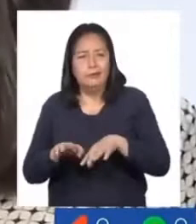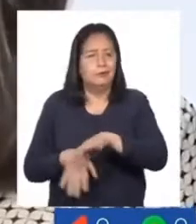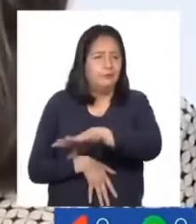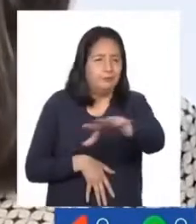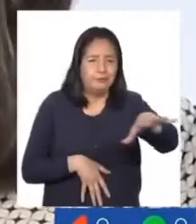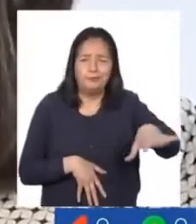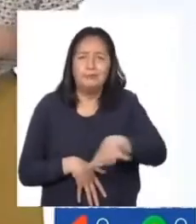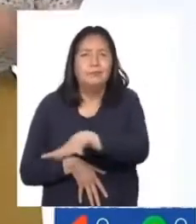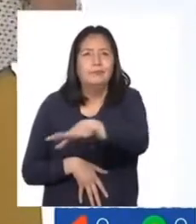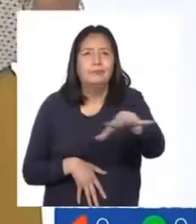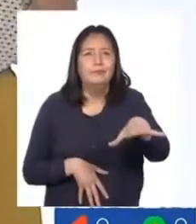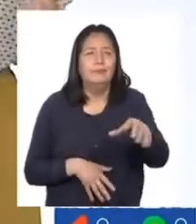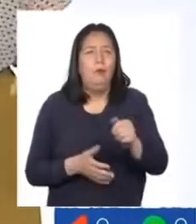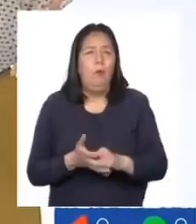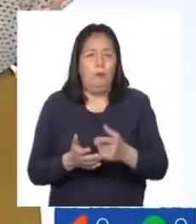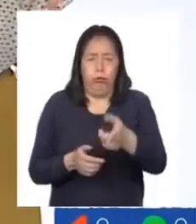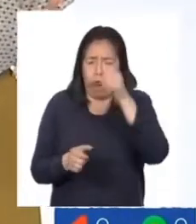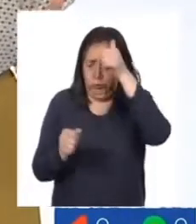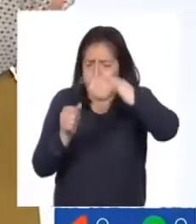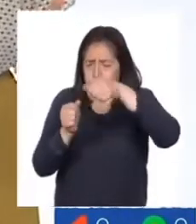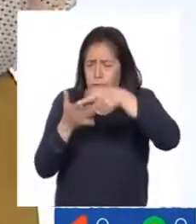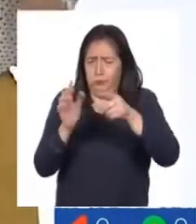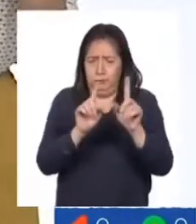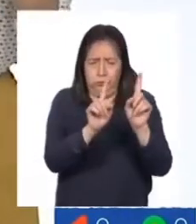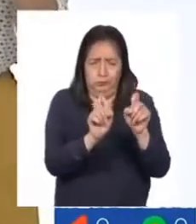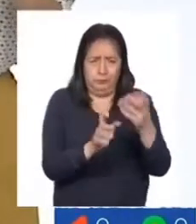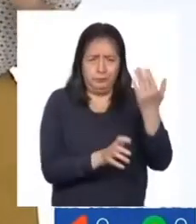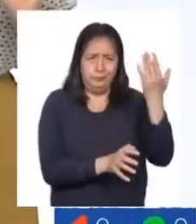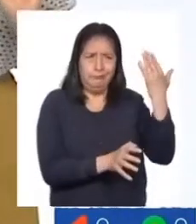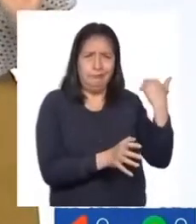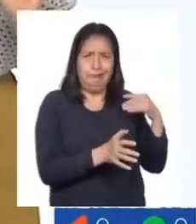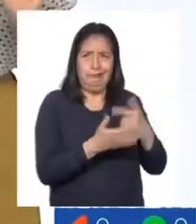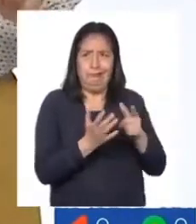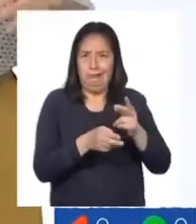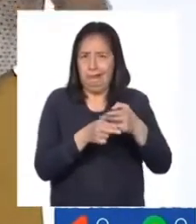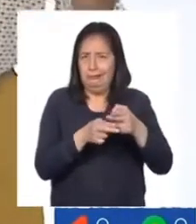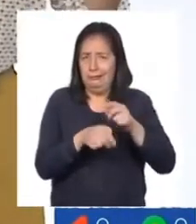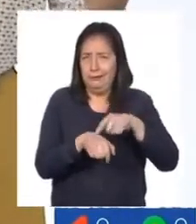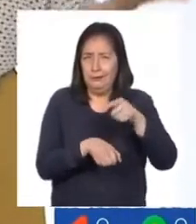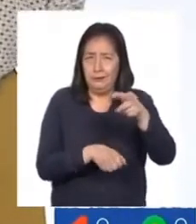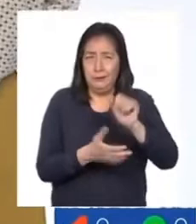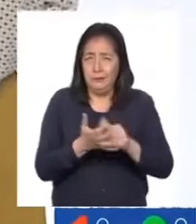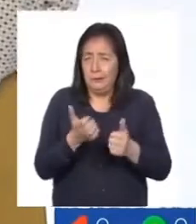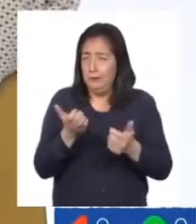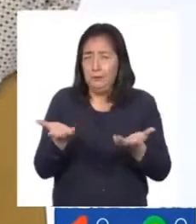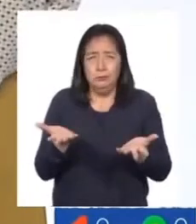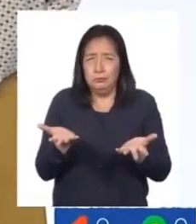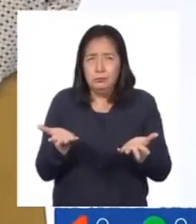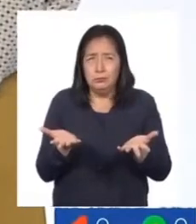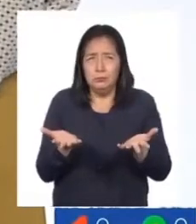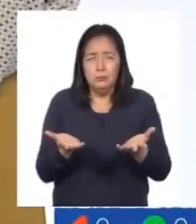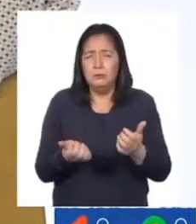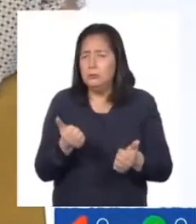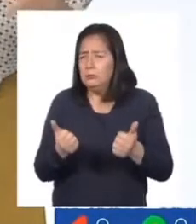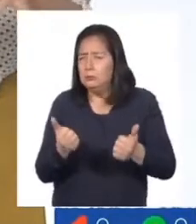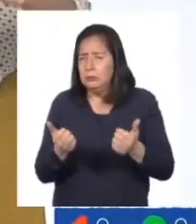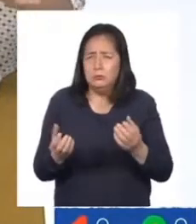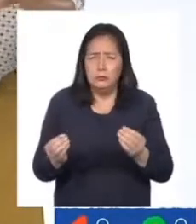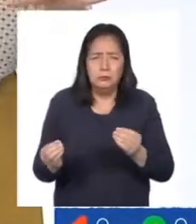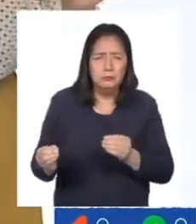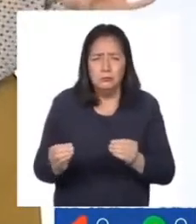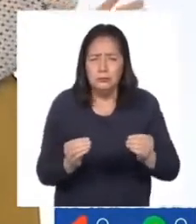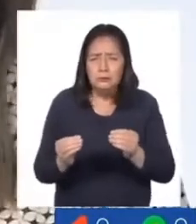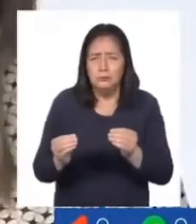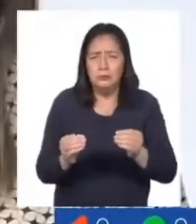espacio total. ¿Recuerdan la pregunta que hicimos hace unos minutos? ¿Cuáles son las posibilidades de movimiento